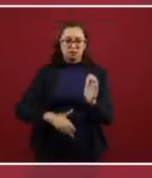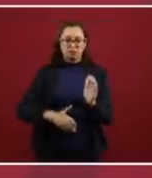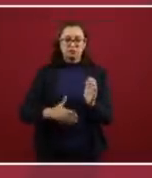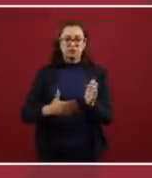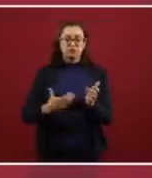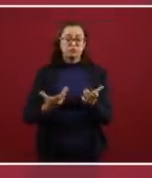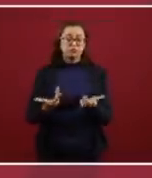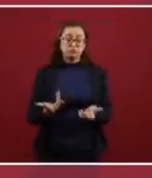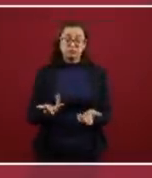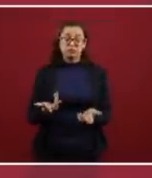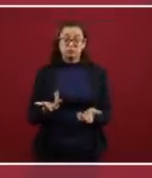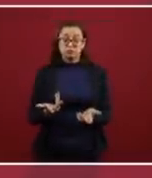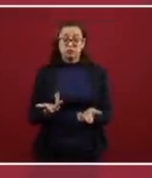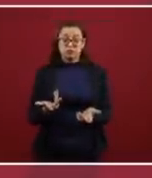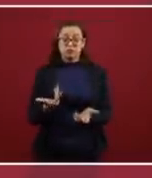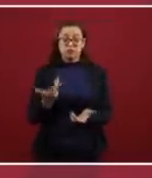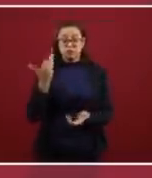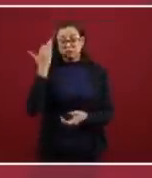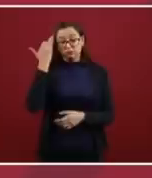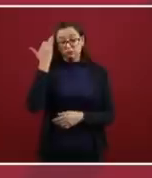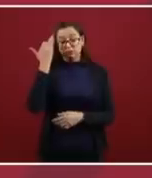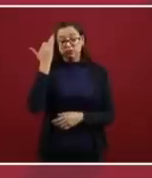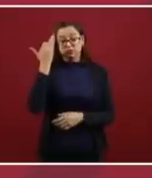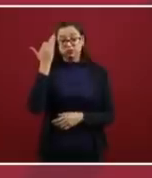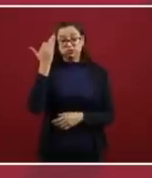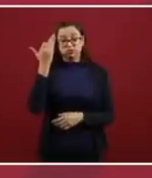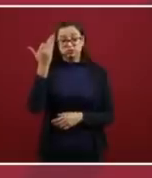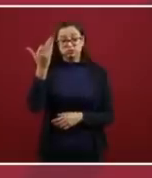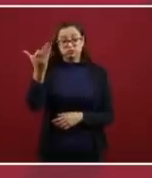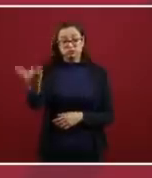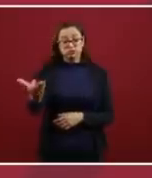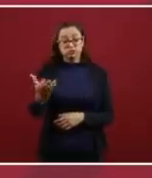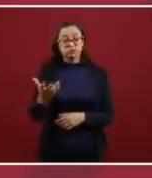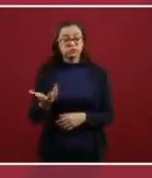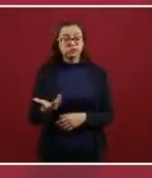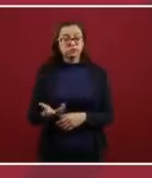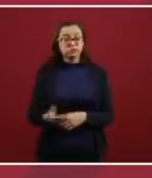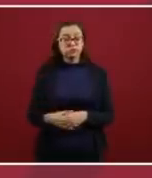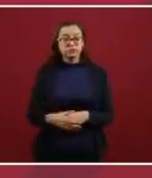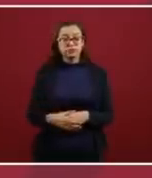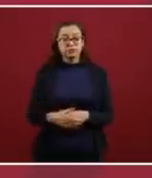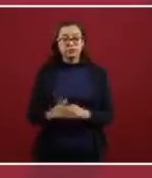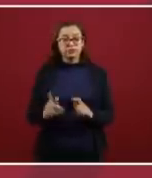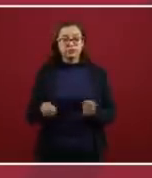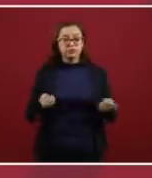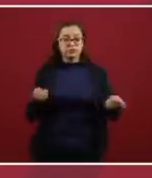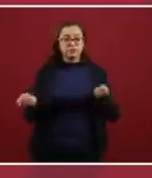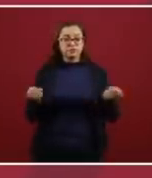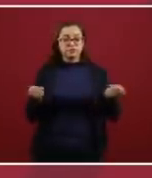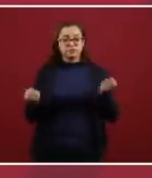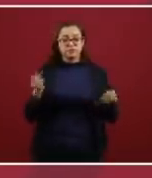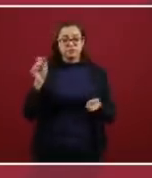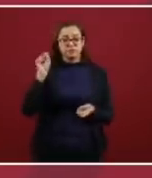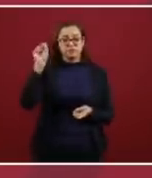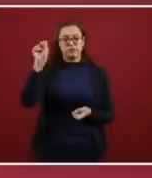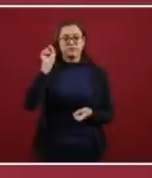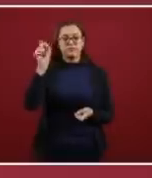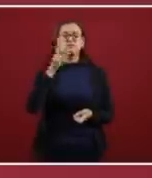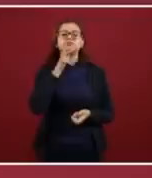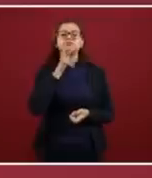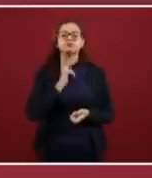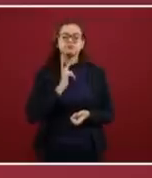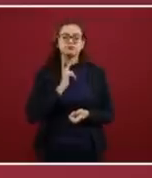tardó bastante tiempo en la conducción del sindicato petrolero,